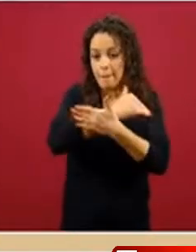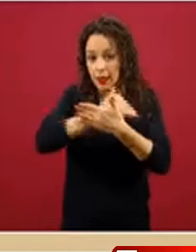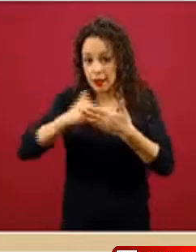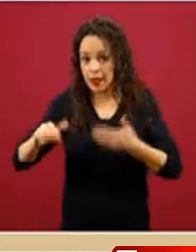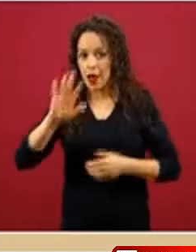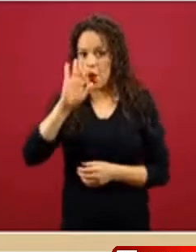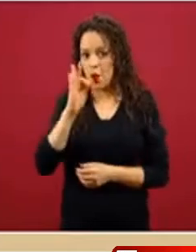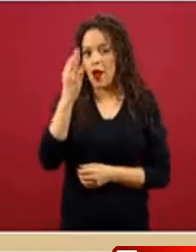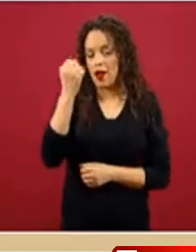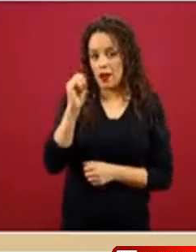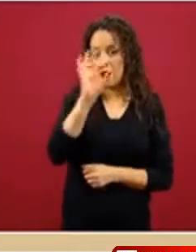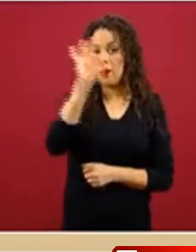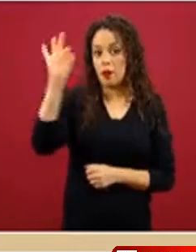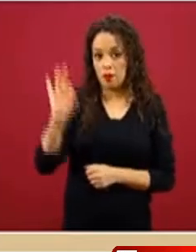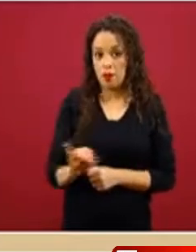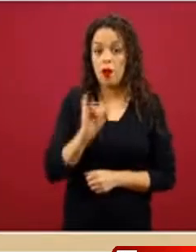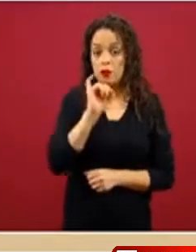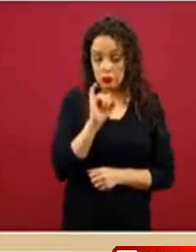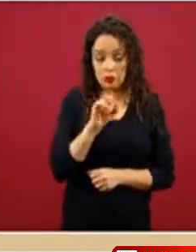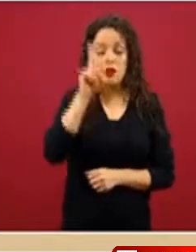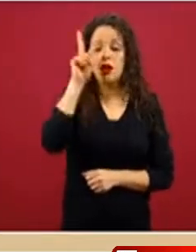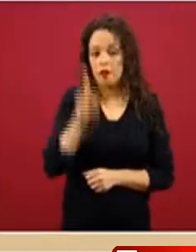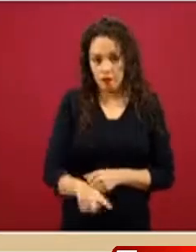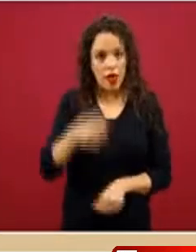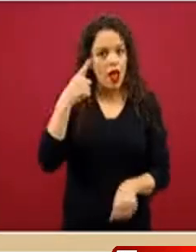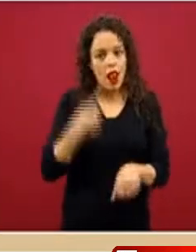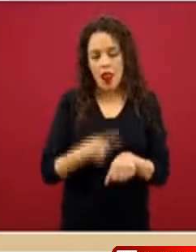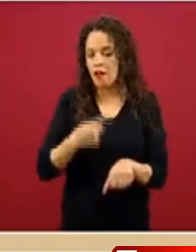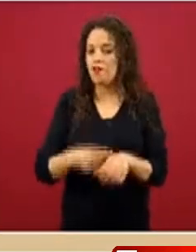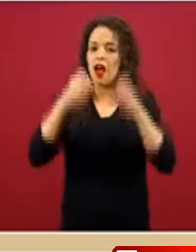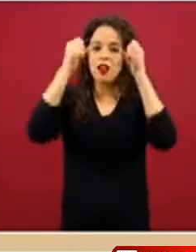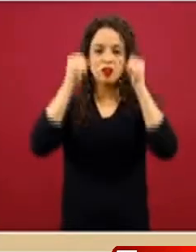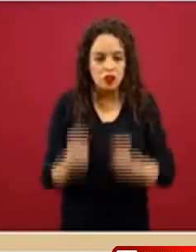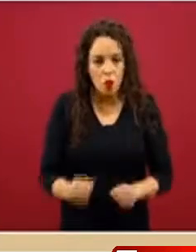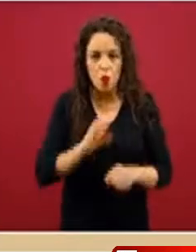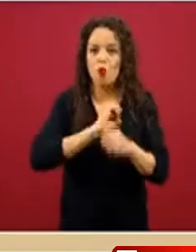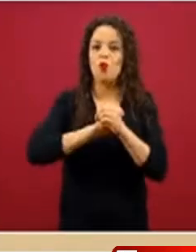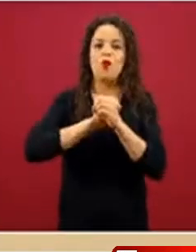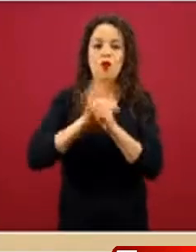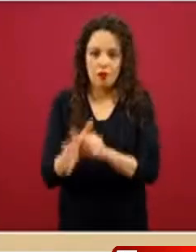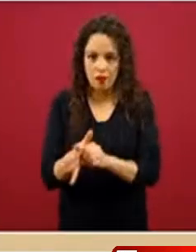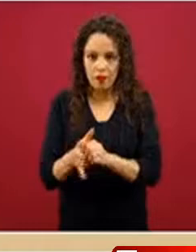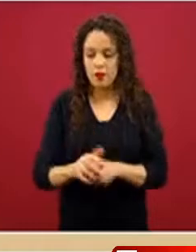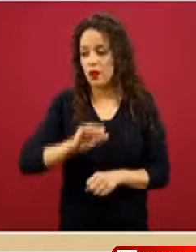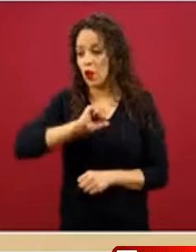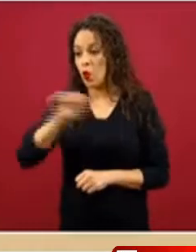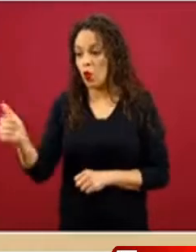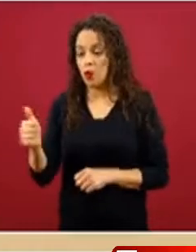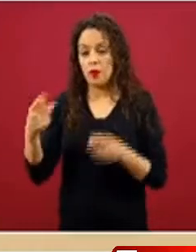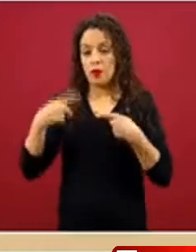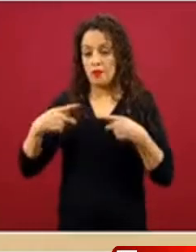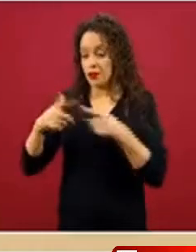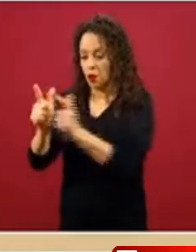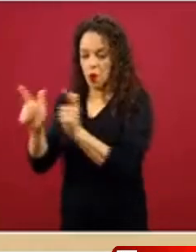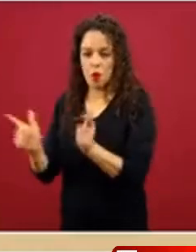49%, pues están siendo realmente casos de COVID. La otra mitad, si tomamos un grupo de 10 personas,